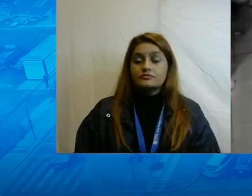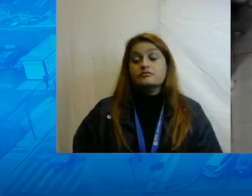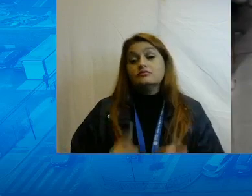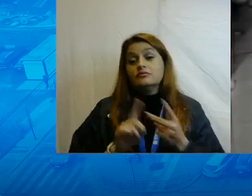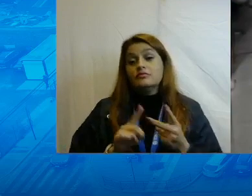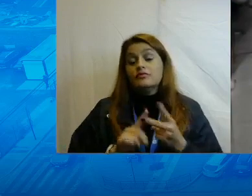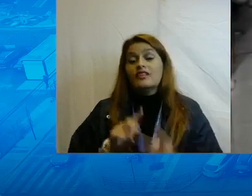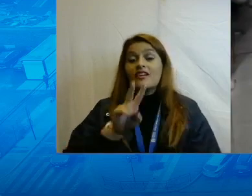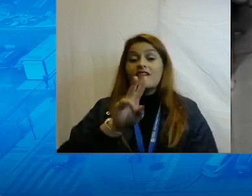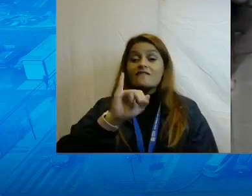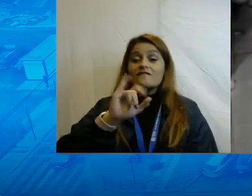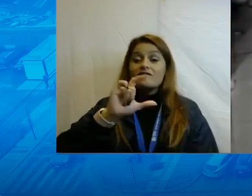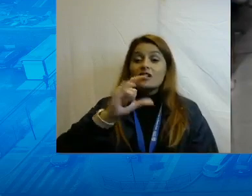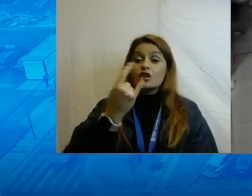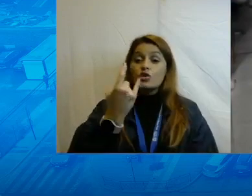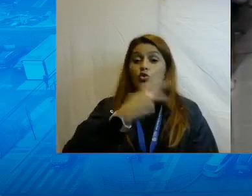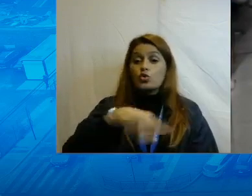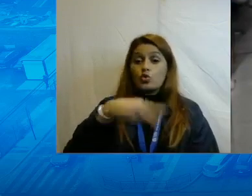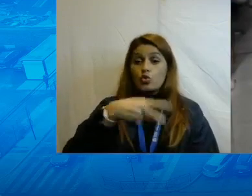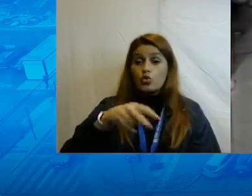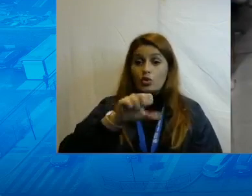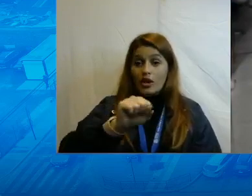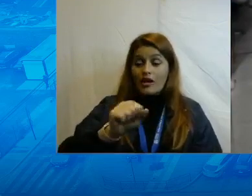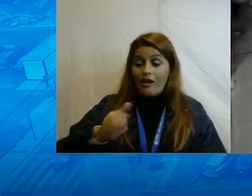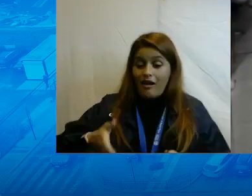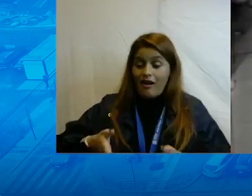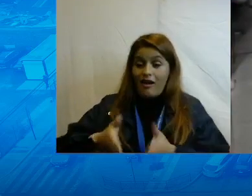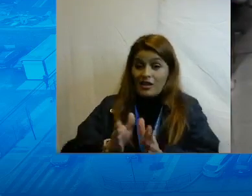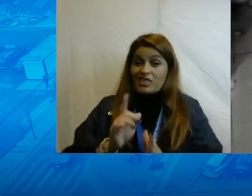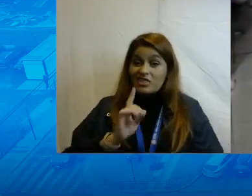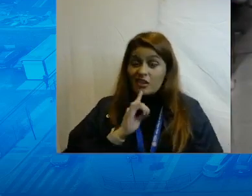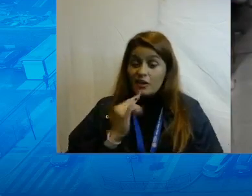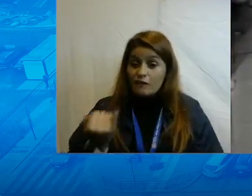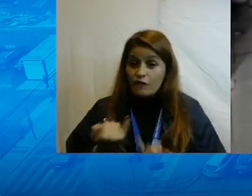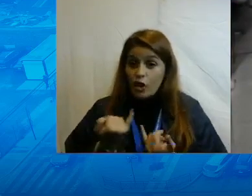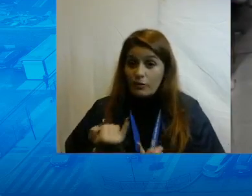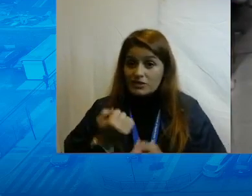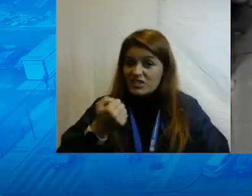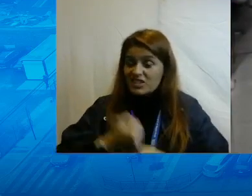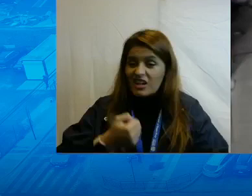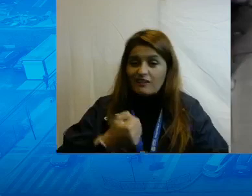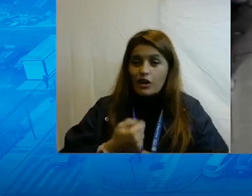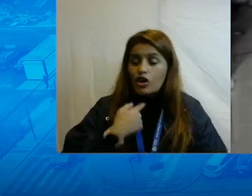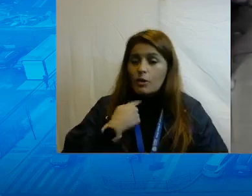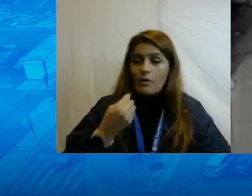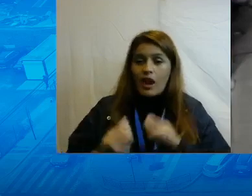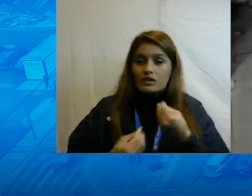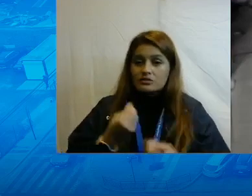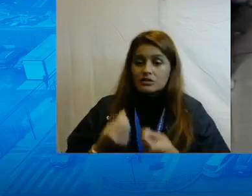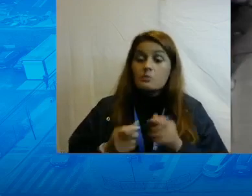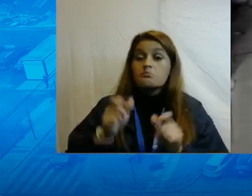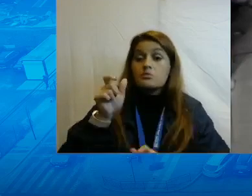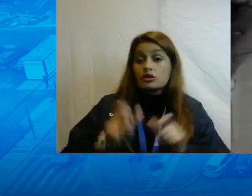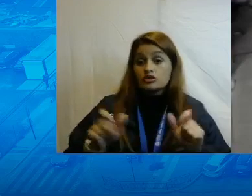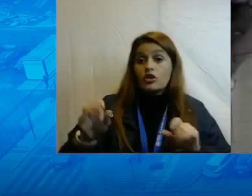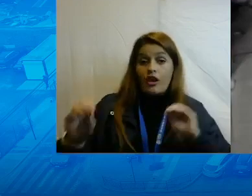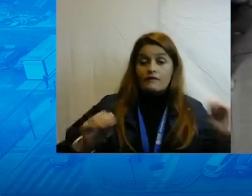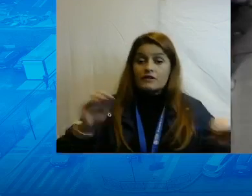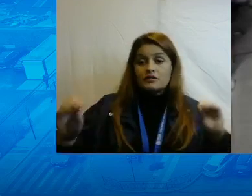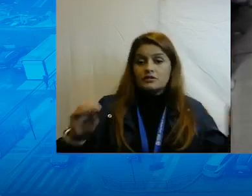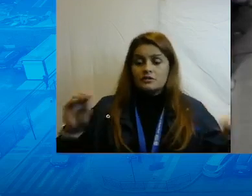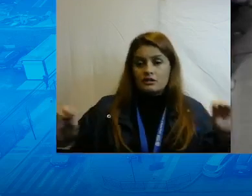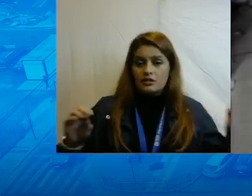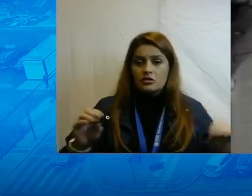información, eso le pediría, si puede socializarnos esa información de los trabajos de Vicuña Maquena, qué está pasando con la empresa, para que la gente sepa, ¿cierto? Y